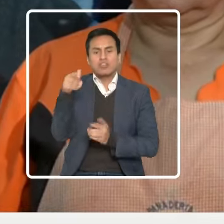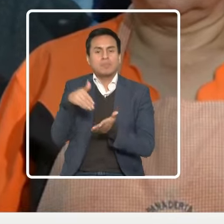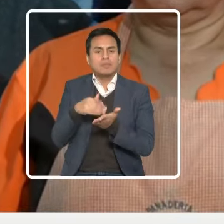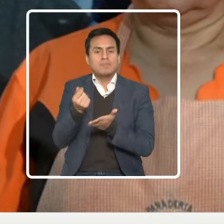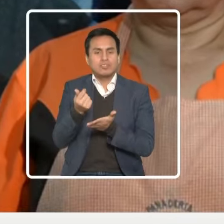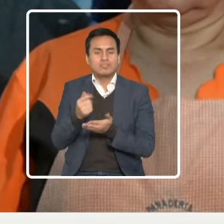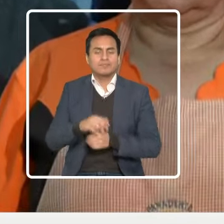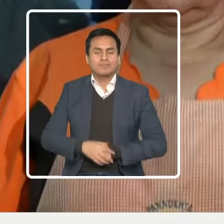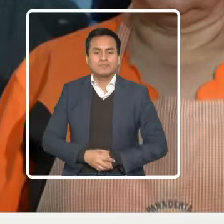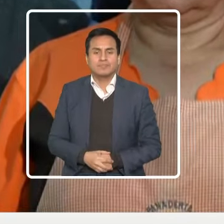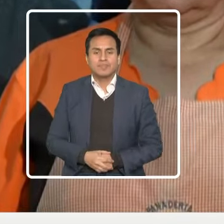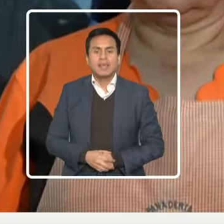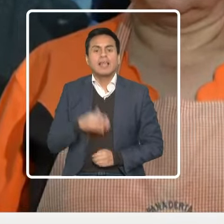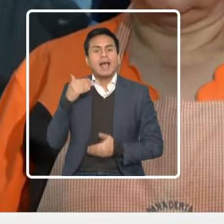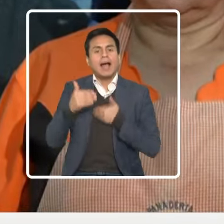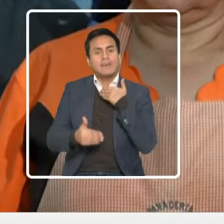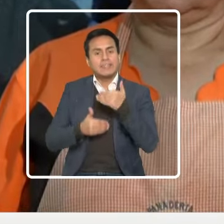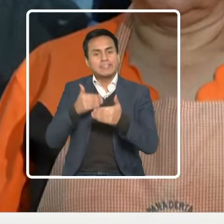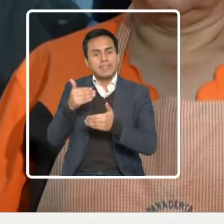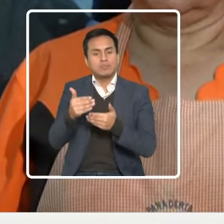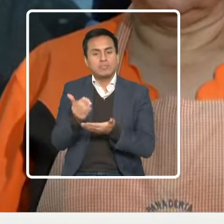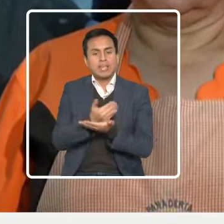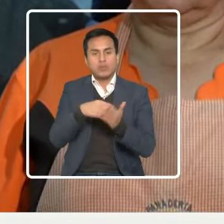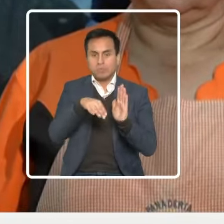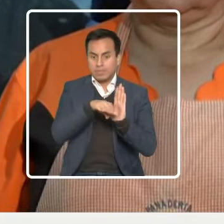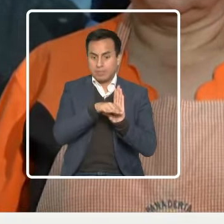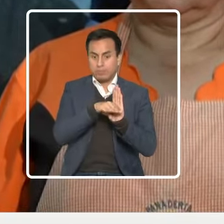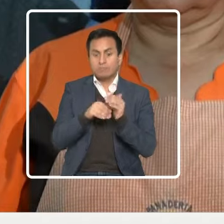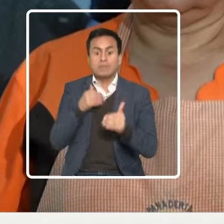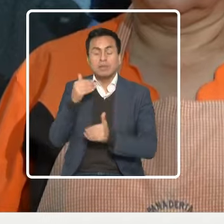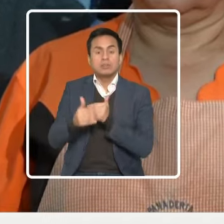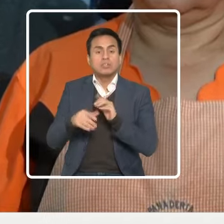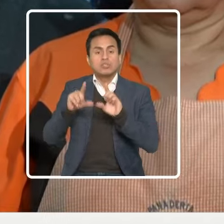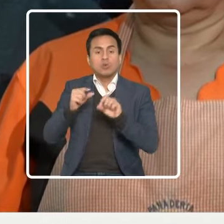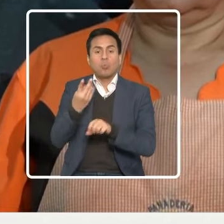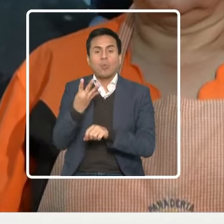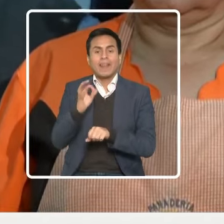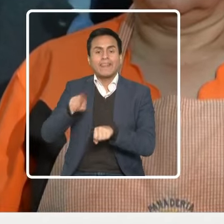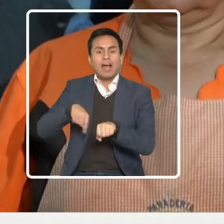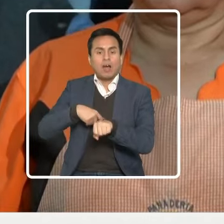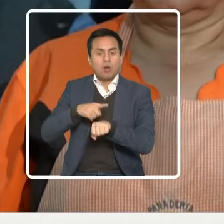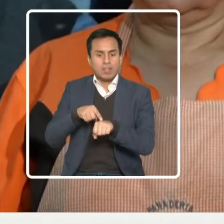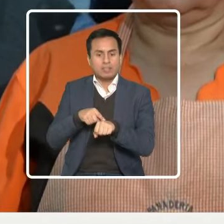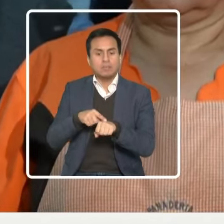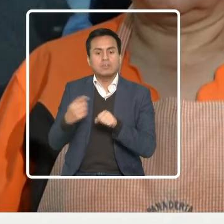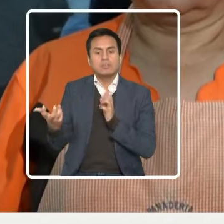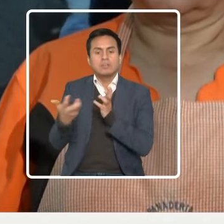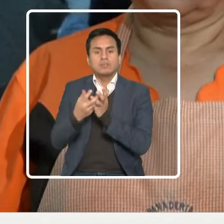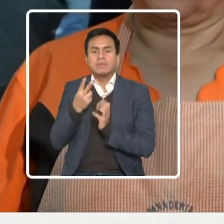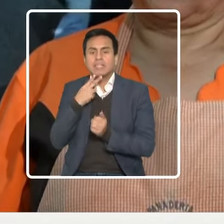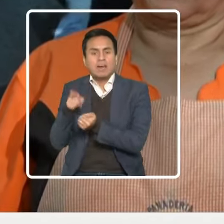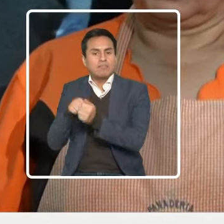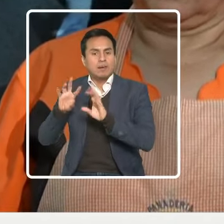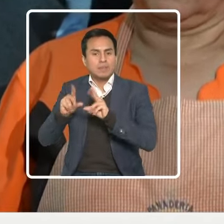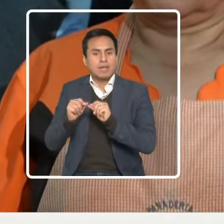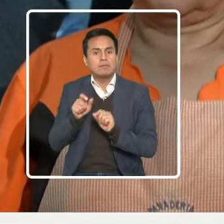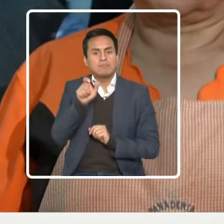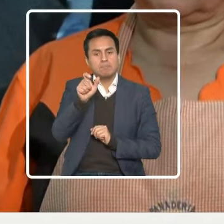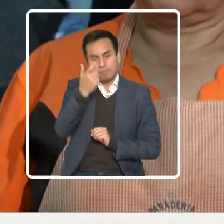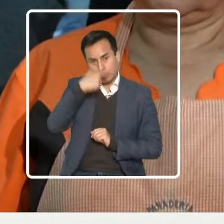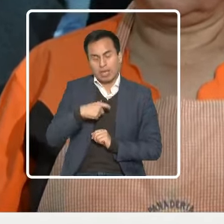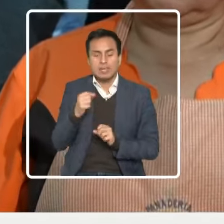500.000 pesos. Avanzamos en salario mínimo, avanzamos en la reducción de 40 horas, en la conciliación de la vida familiar, personal